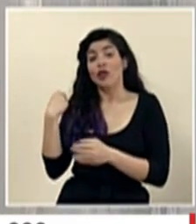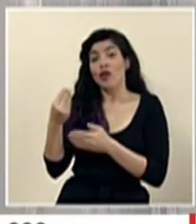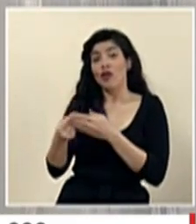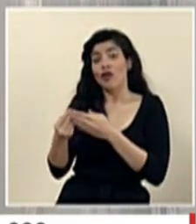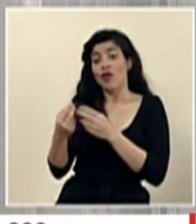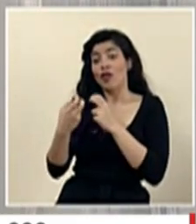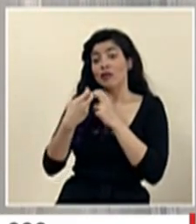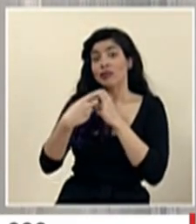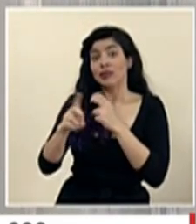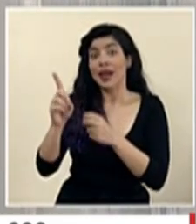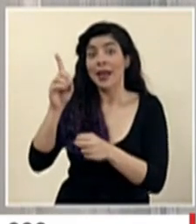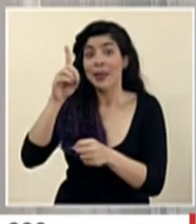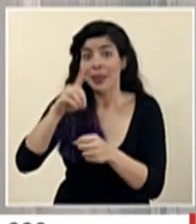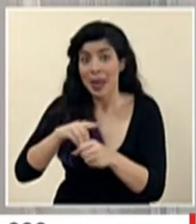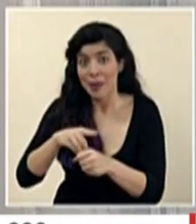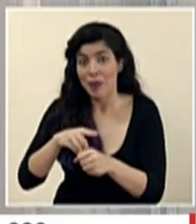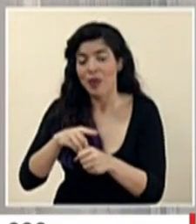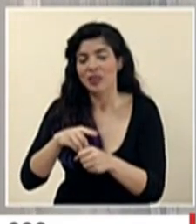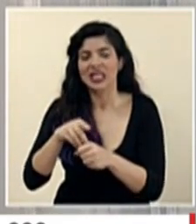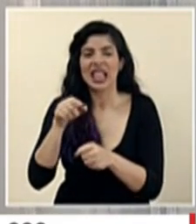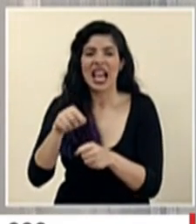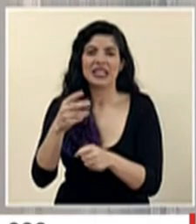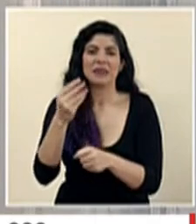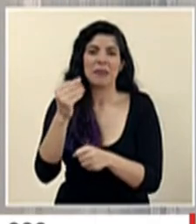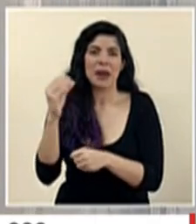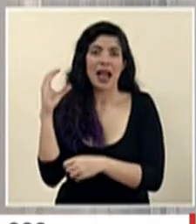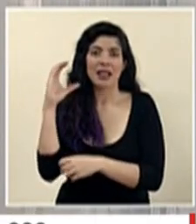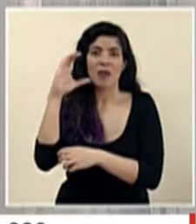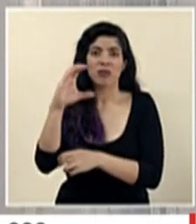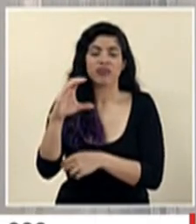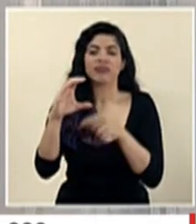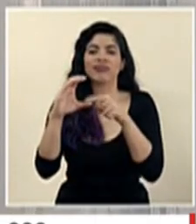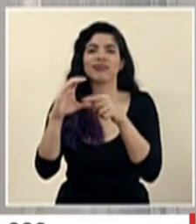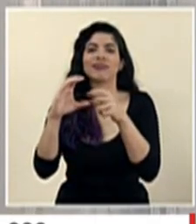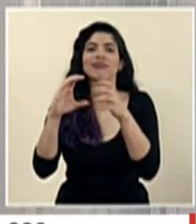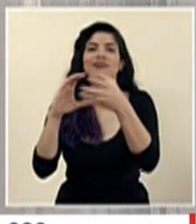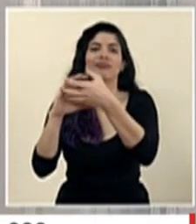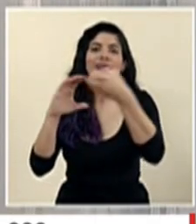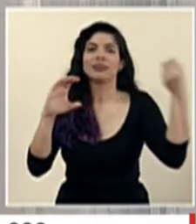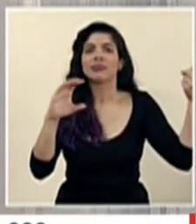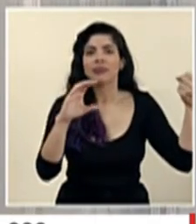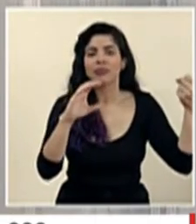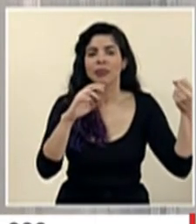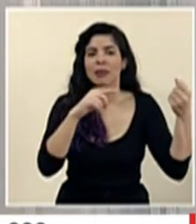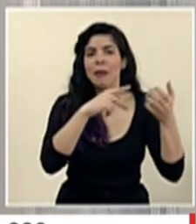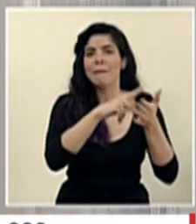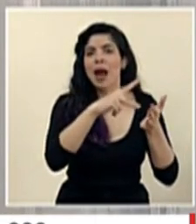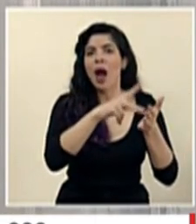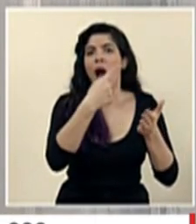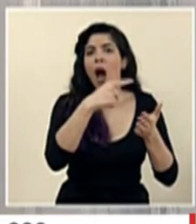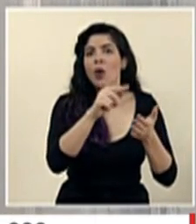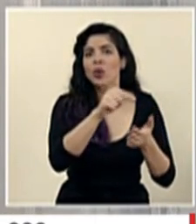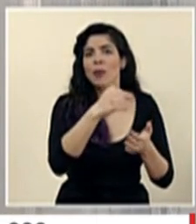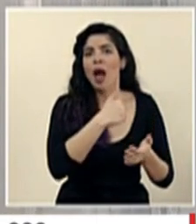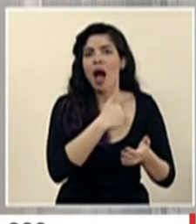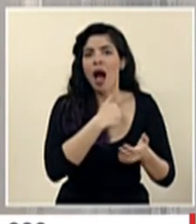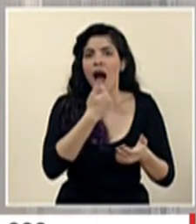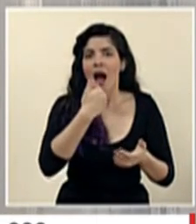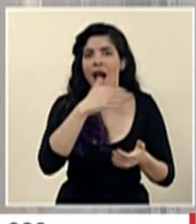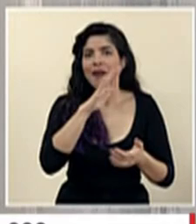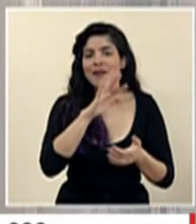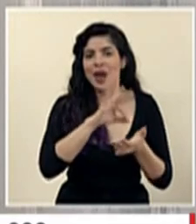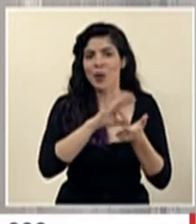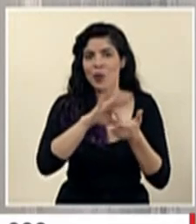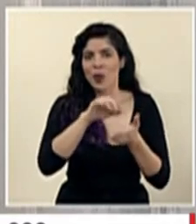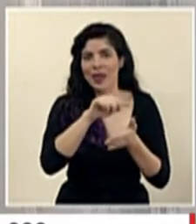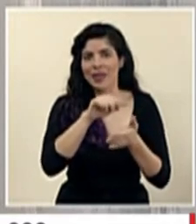recursos se depositen ahí, esos recursos podrían ser dirigidos al pago de esos compromisos que ya se tenían con esa cuenta